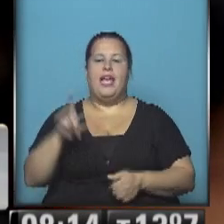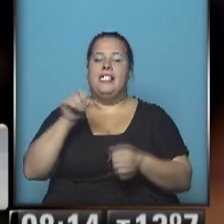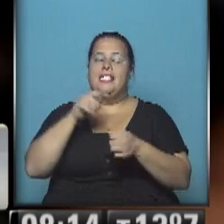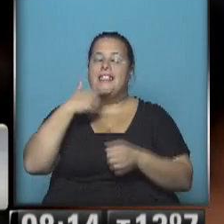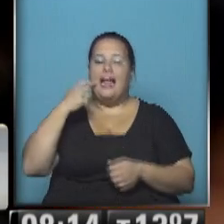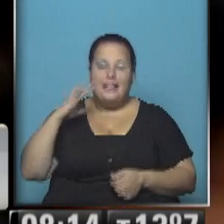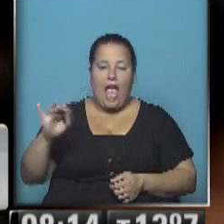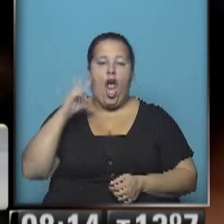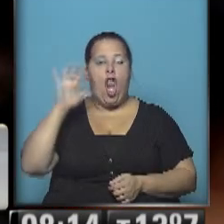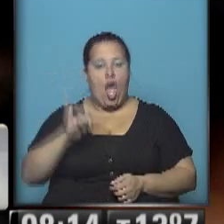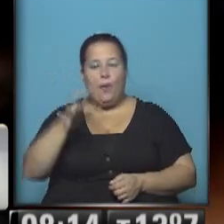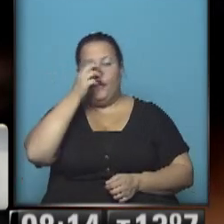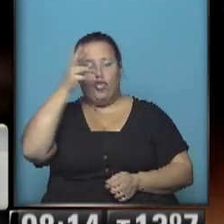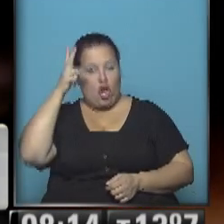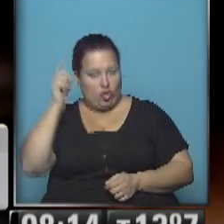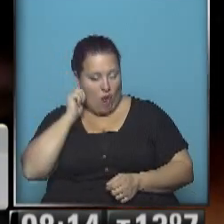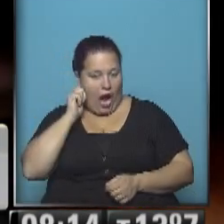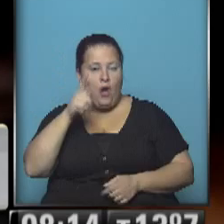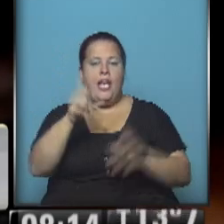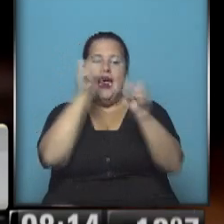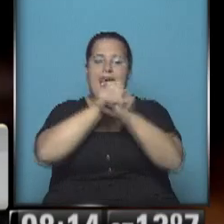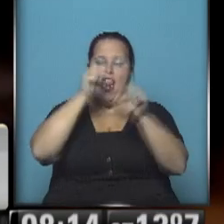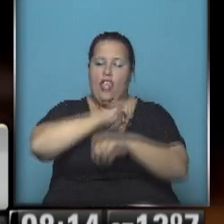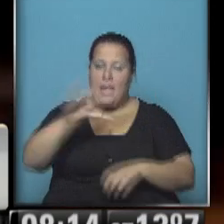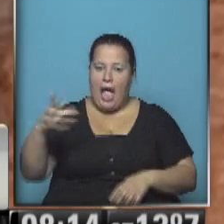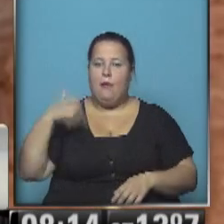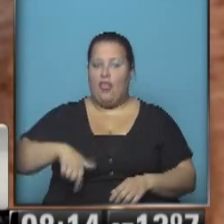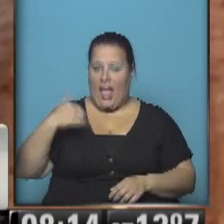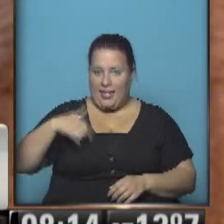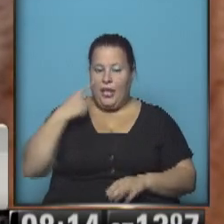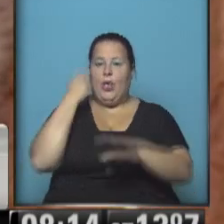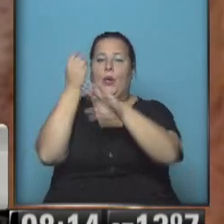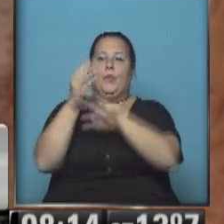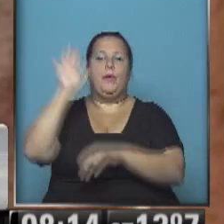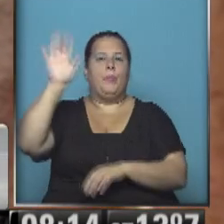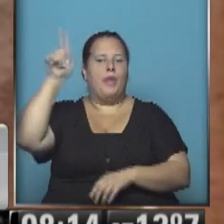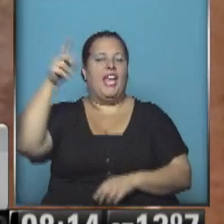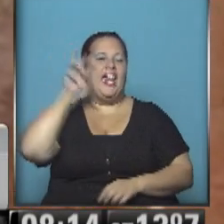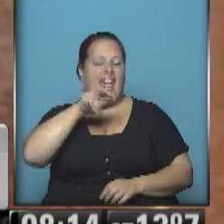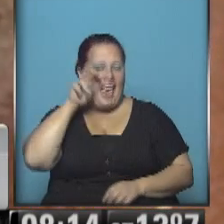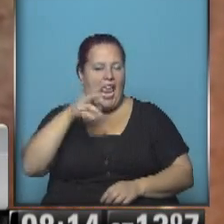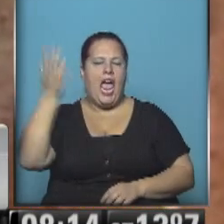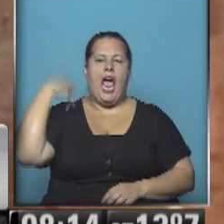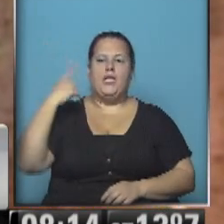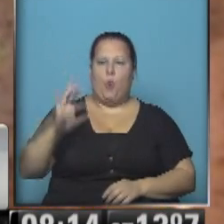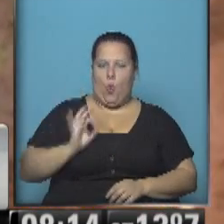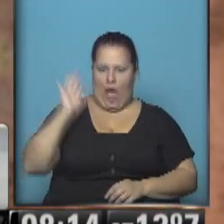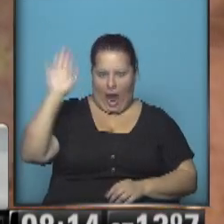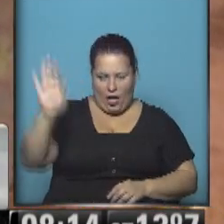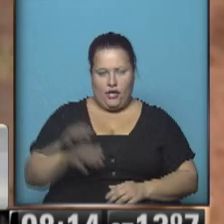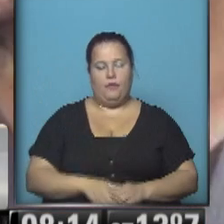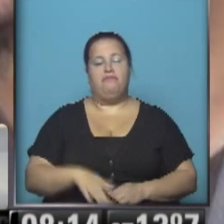lópez menéndez de 28 años es un ingeniero agrónomo argentino que vive y trabaja en nigeria desde hace un año